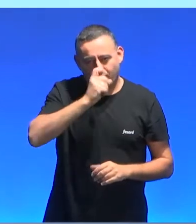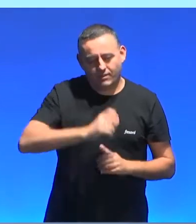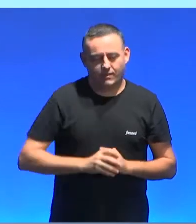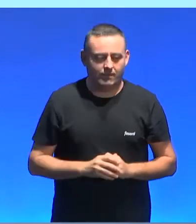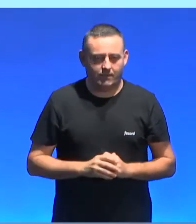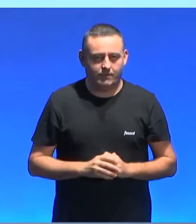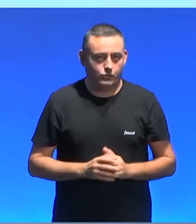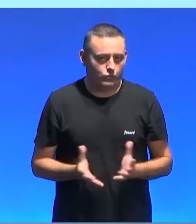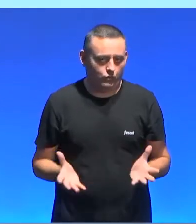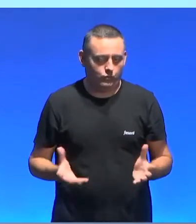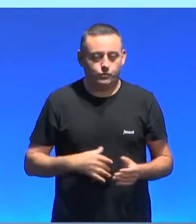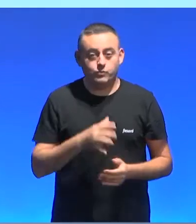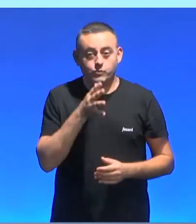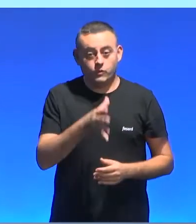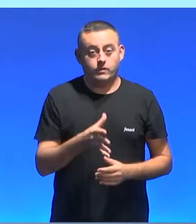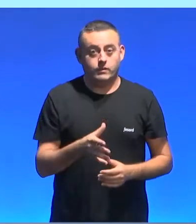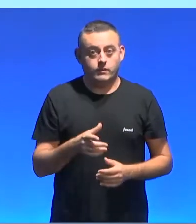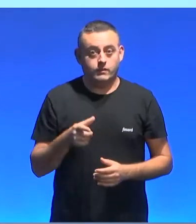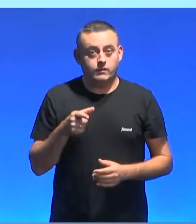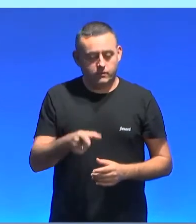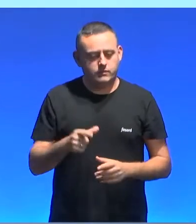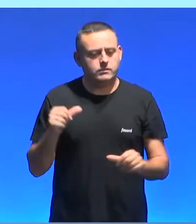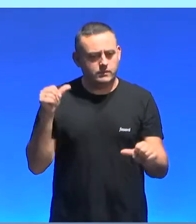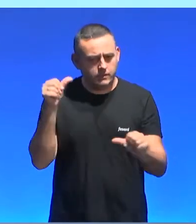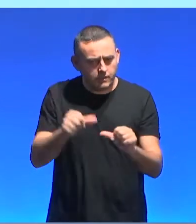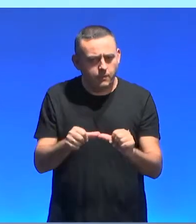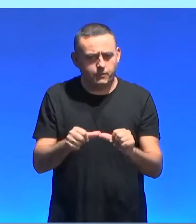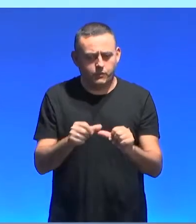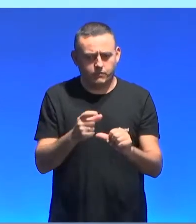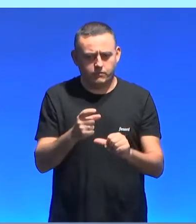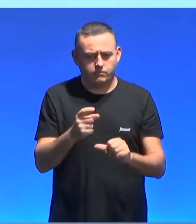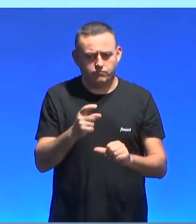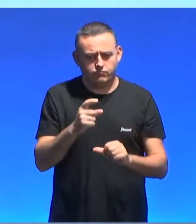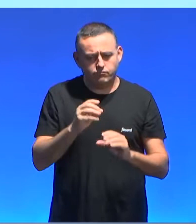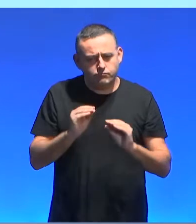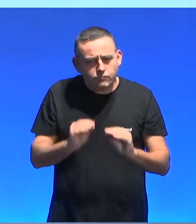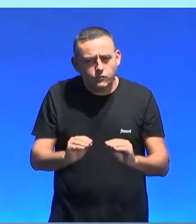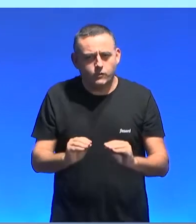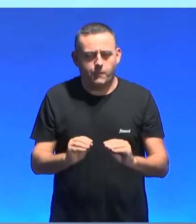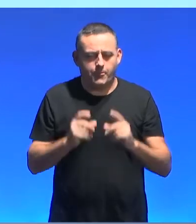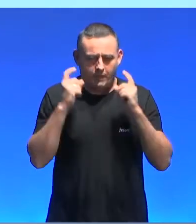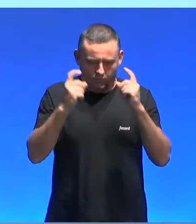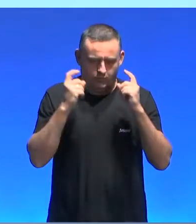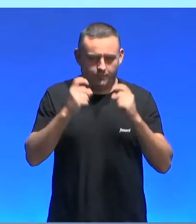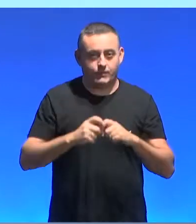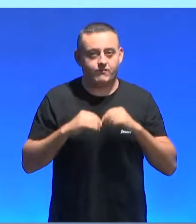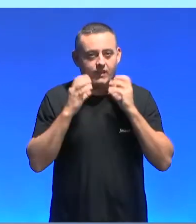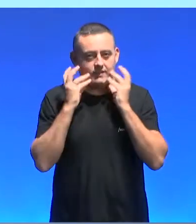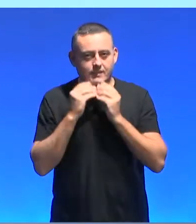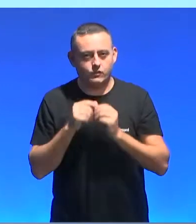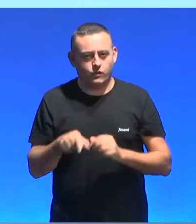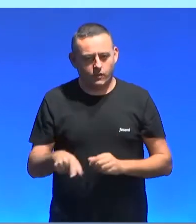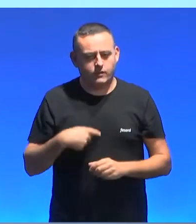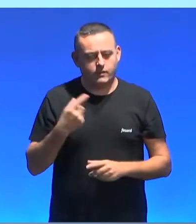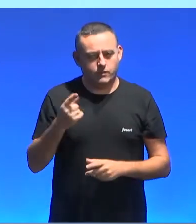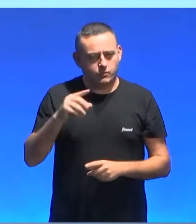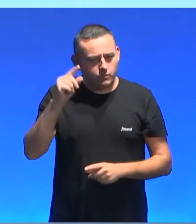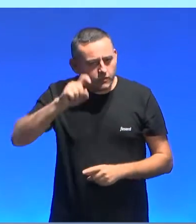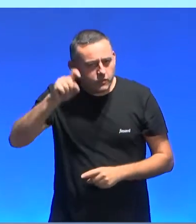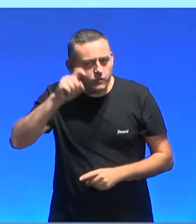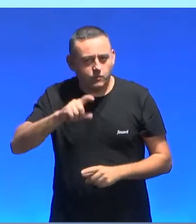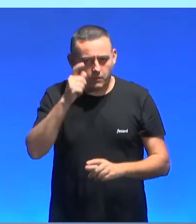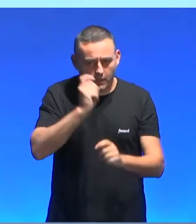suerte de que su tiempo, todo su tiempo, lo dedica a esto. Francesco Tonucci es maestro, pedagogo,